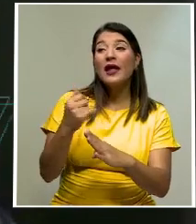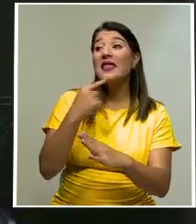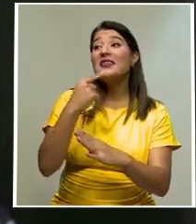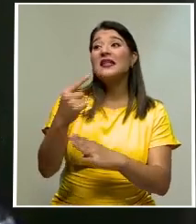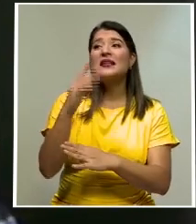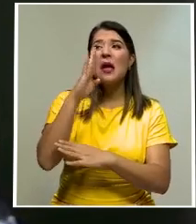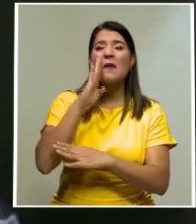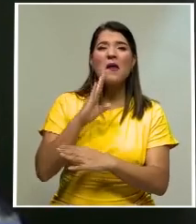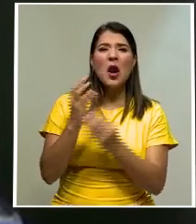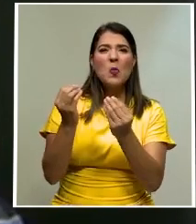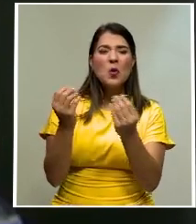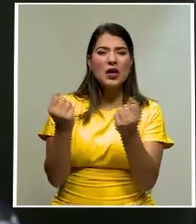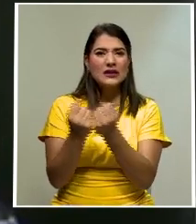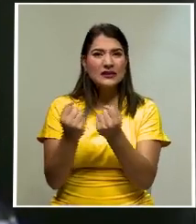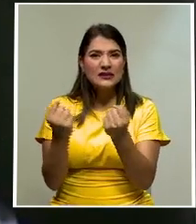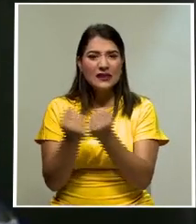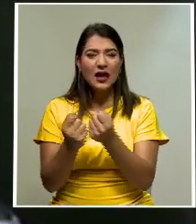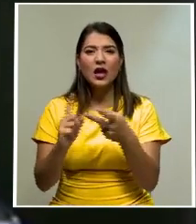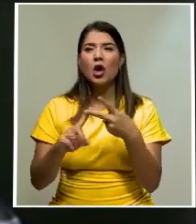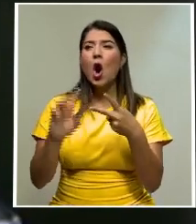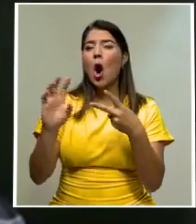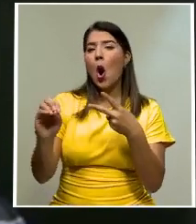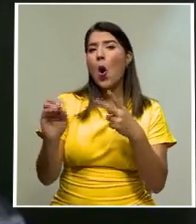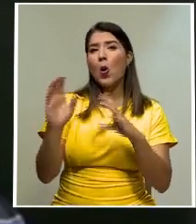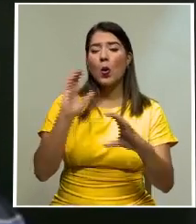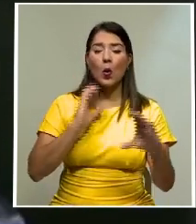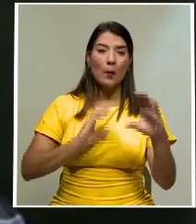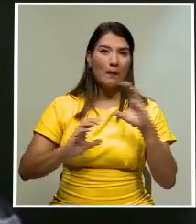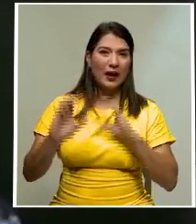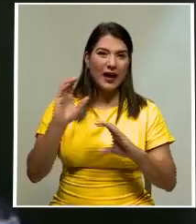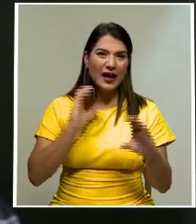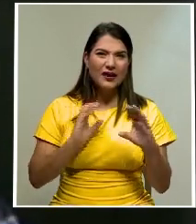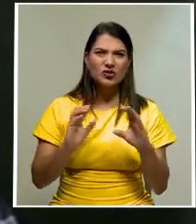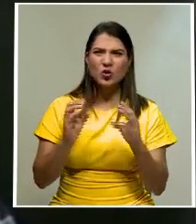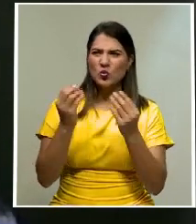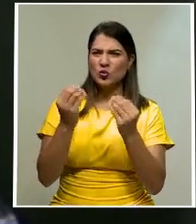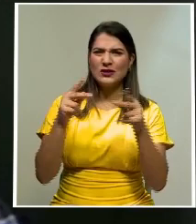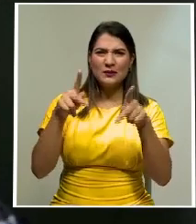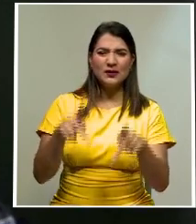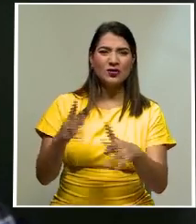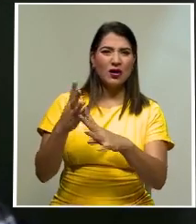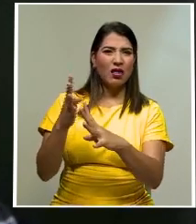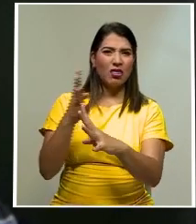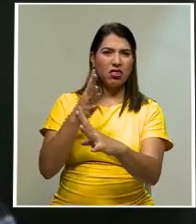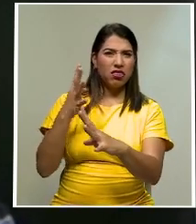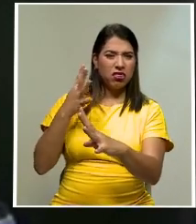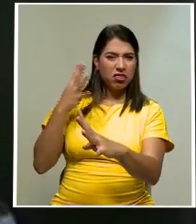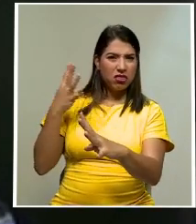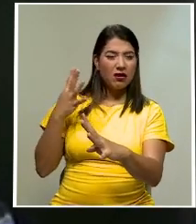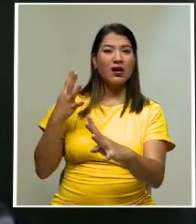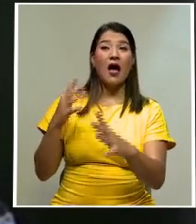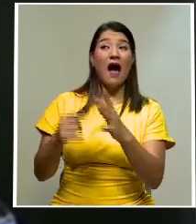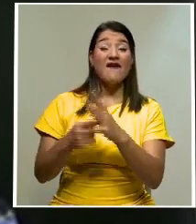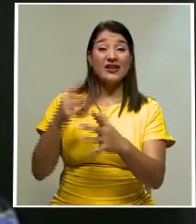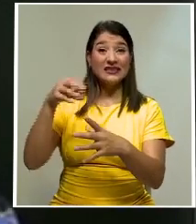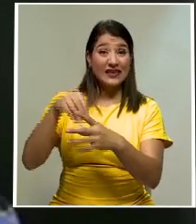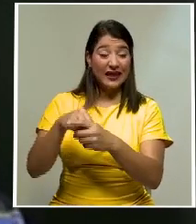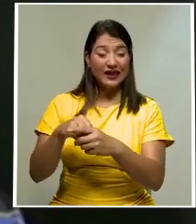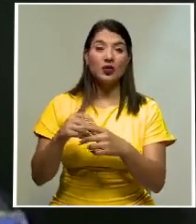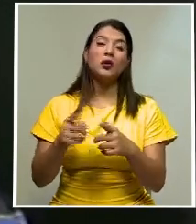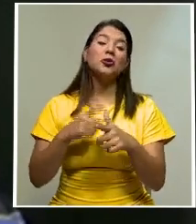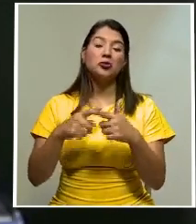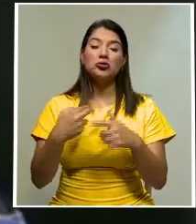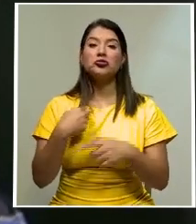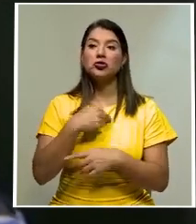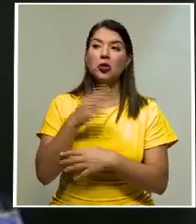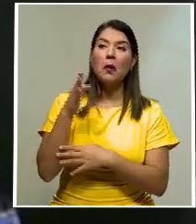mucha gente, o en los locales comerciales que hay mucha gente haciendo fila, o incluso dentro del mismo local. Entonces